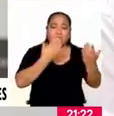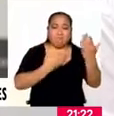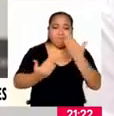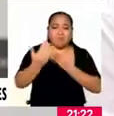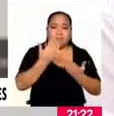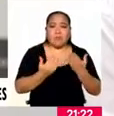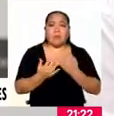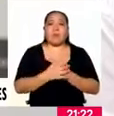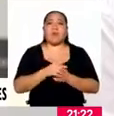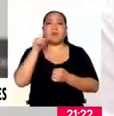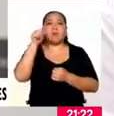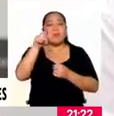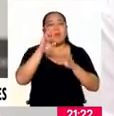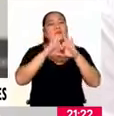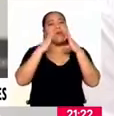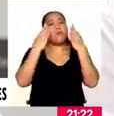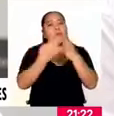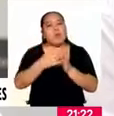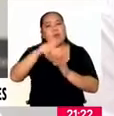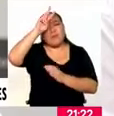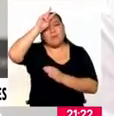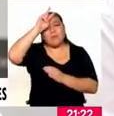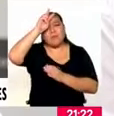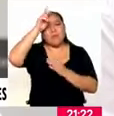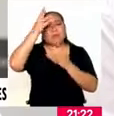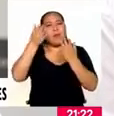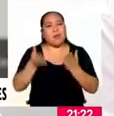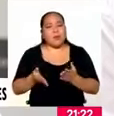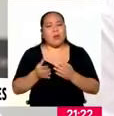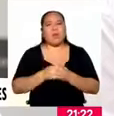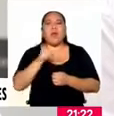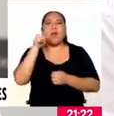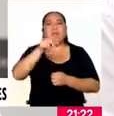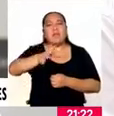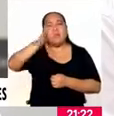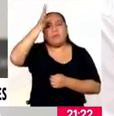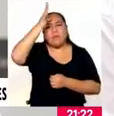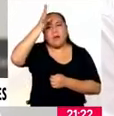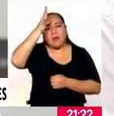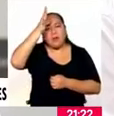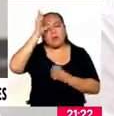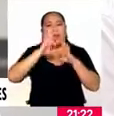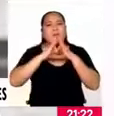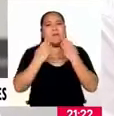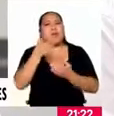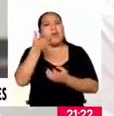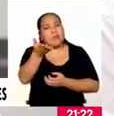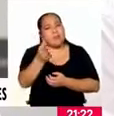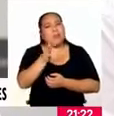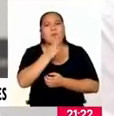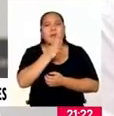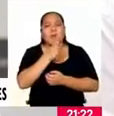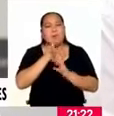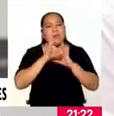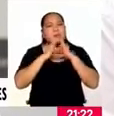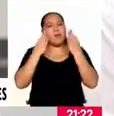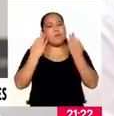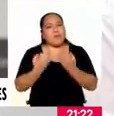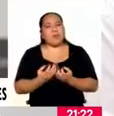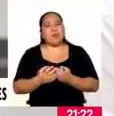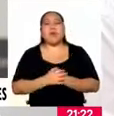El llamado a ti, familia peruana, a ti, padre de familia, a ti, madre de familia,